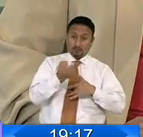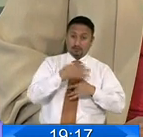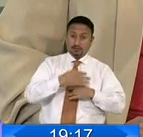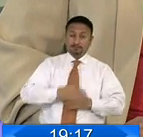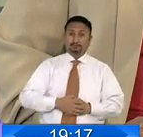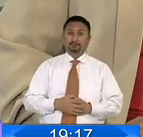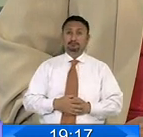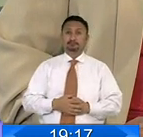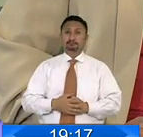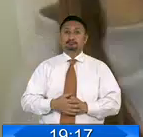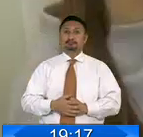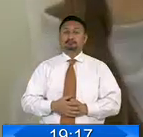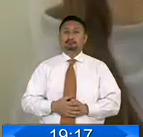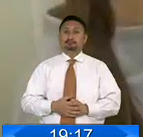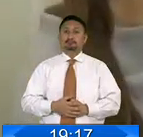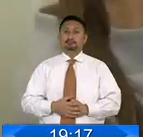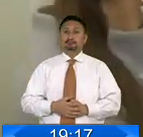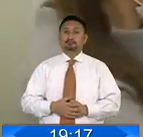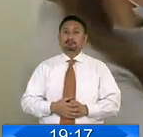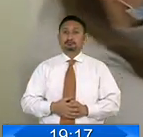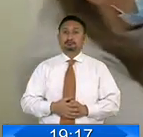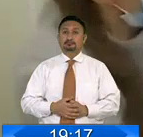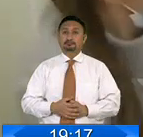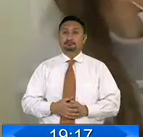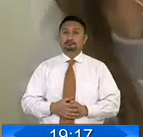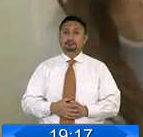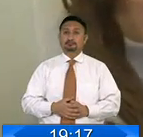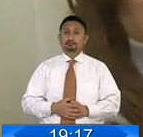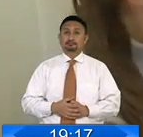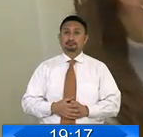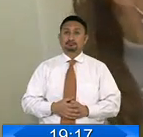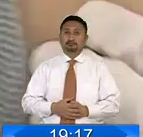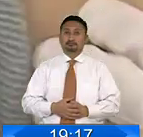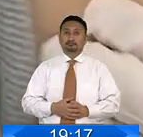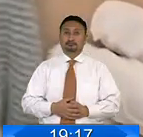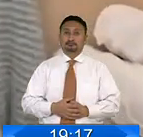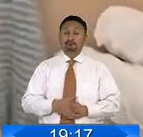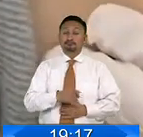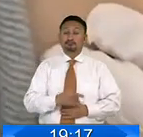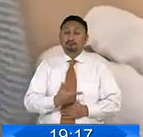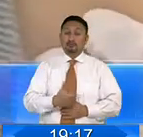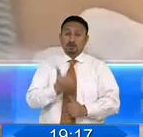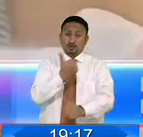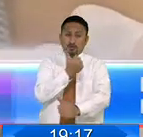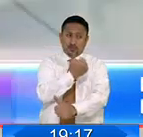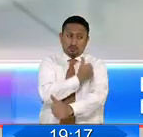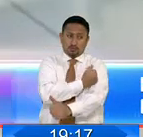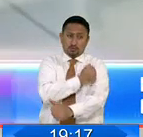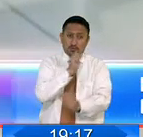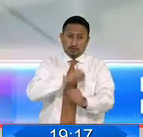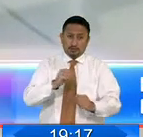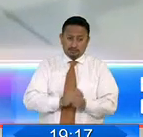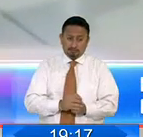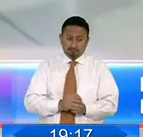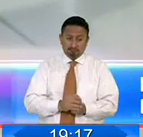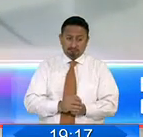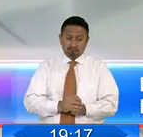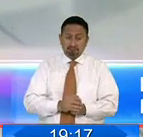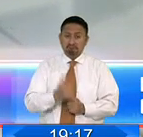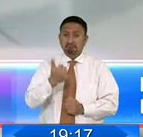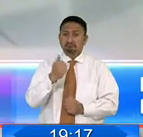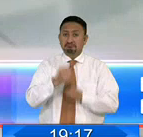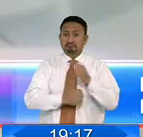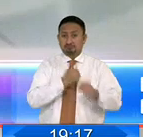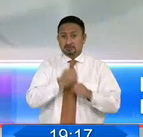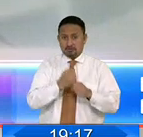19 hasta hace poco no se podía hablar de una vacuna que pueda lograr una inmunidad de hasta más de 10